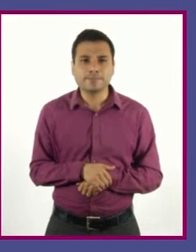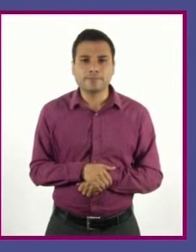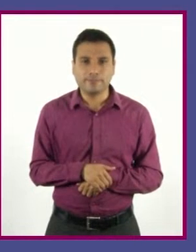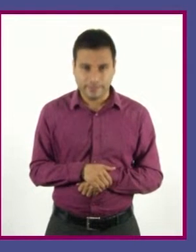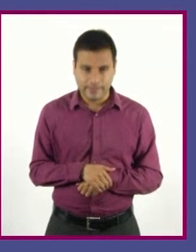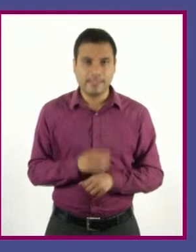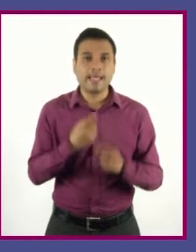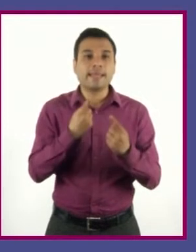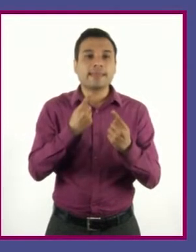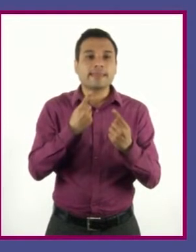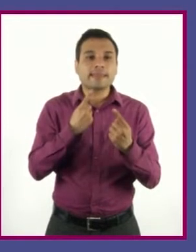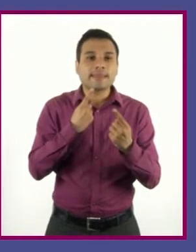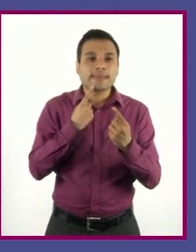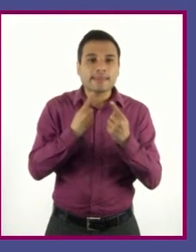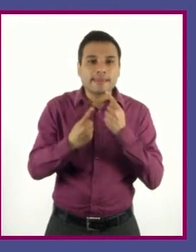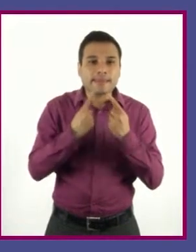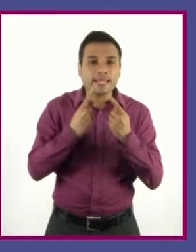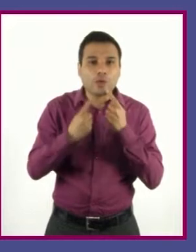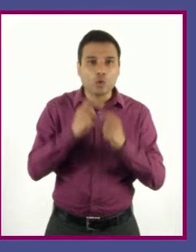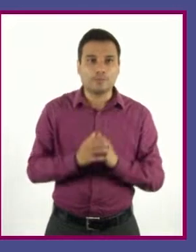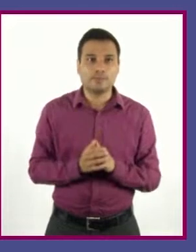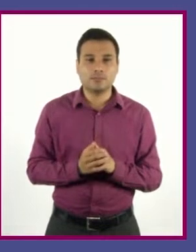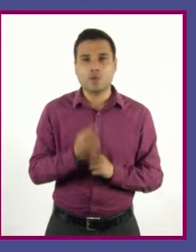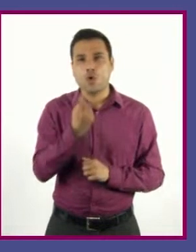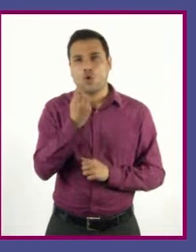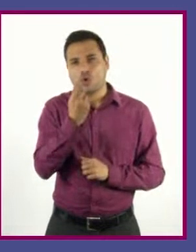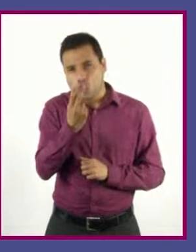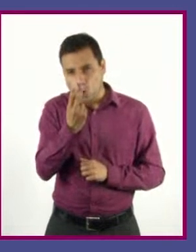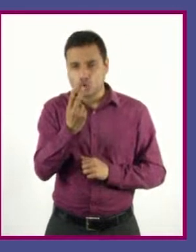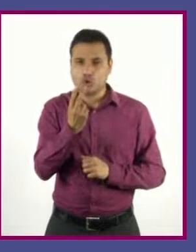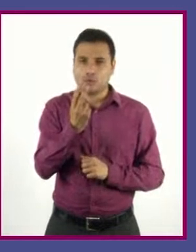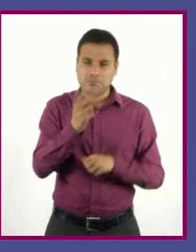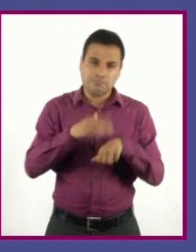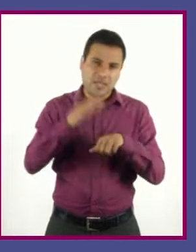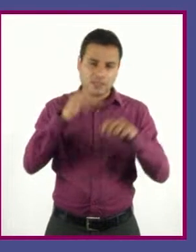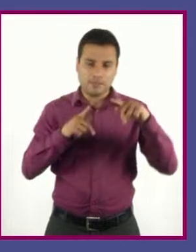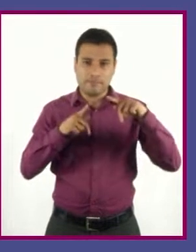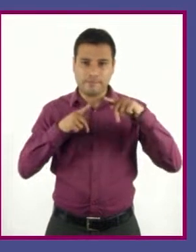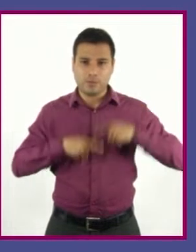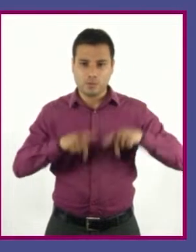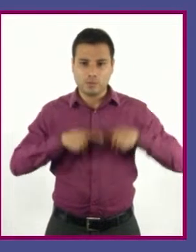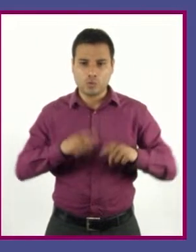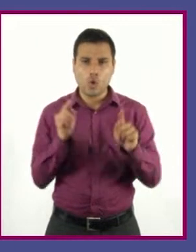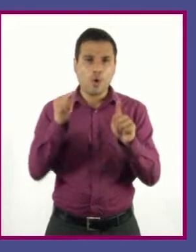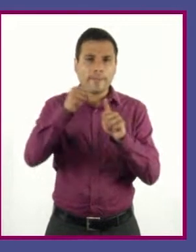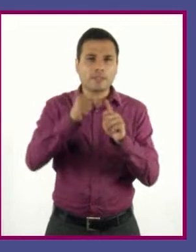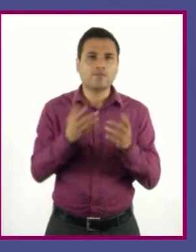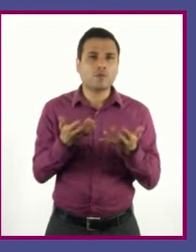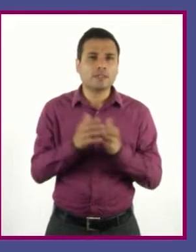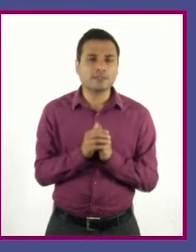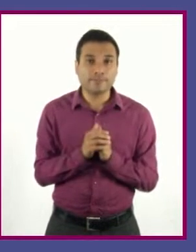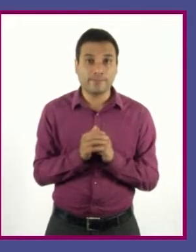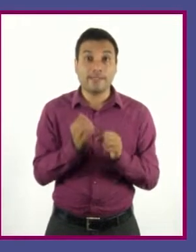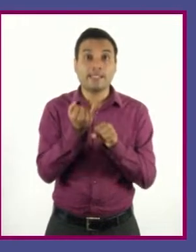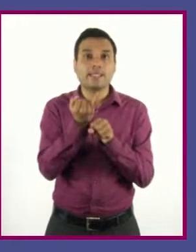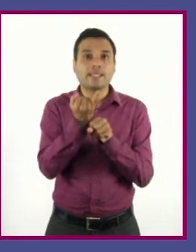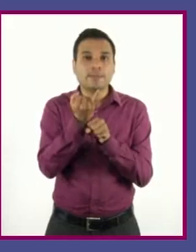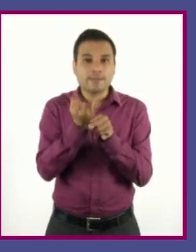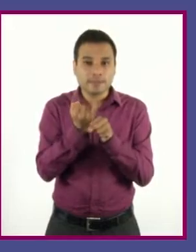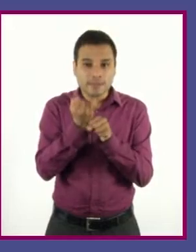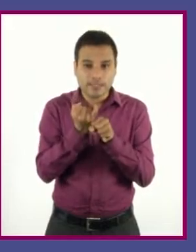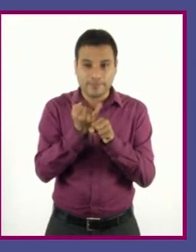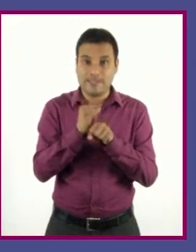de diálogo, de encuentro entre dos o más personas, cuyo objetivo es obtener información de